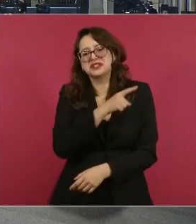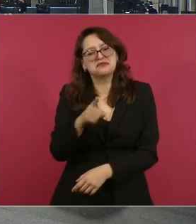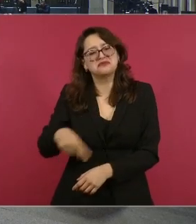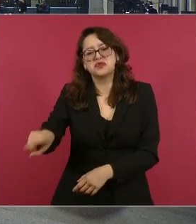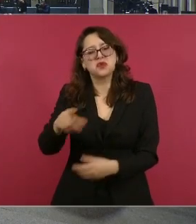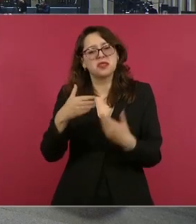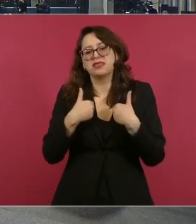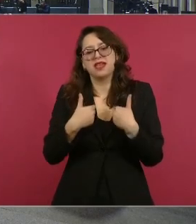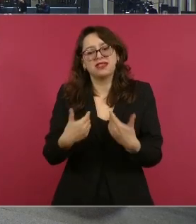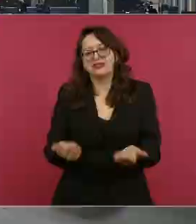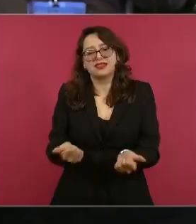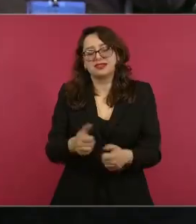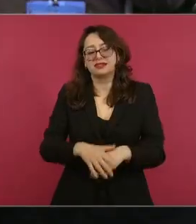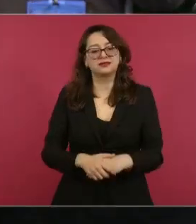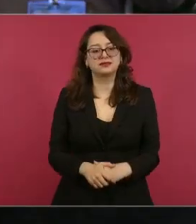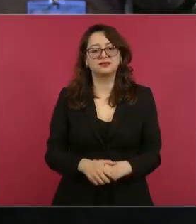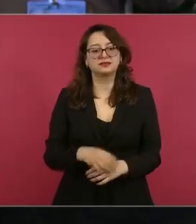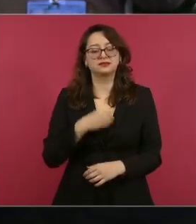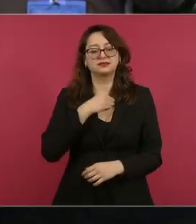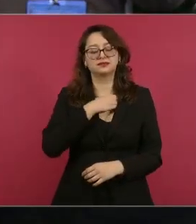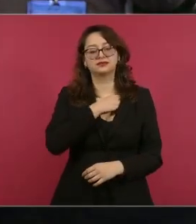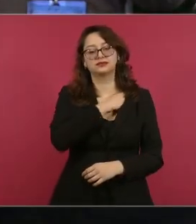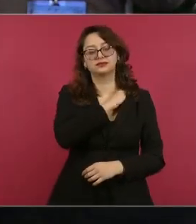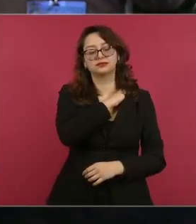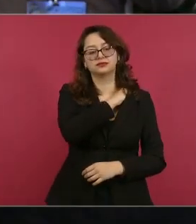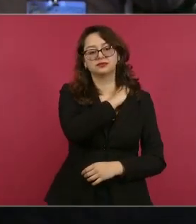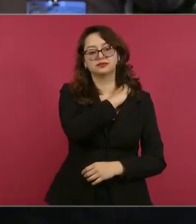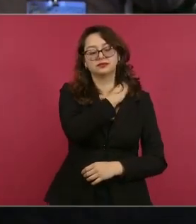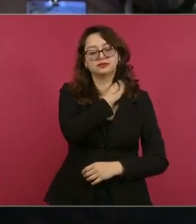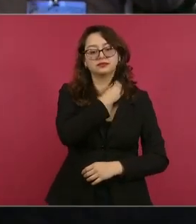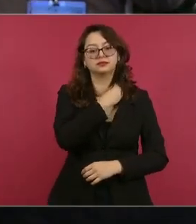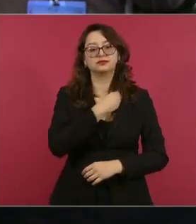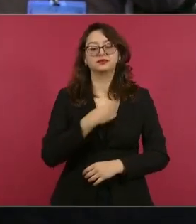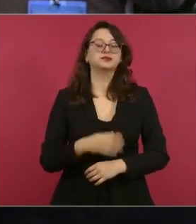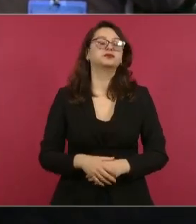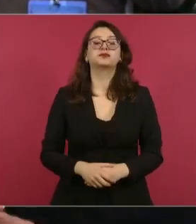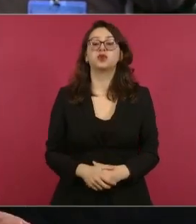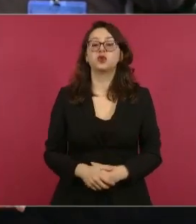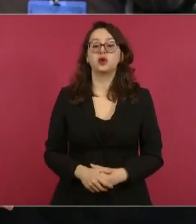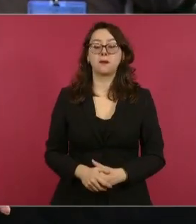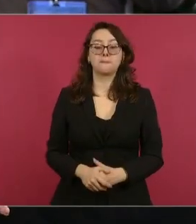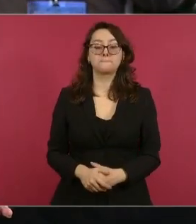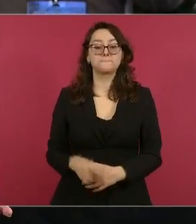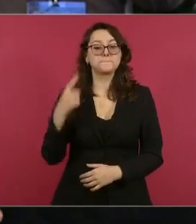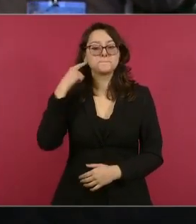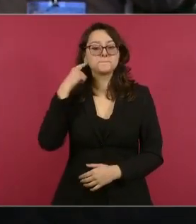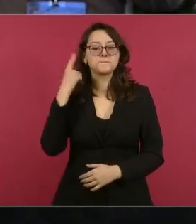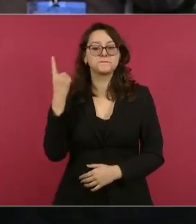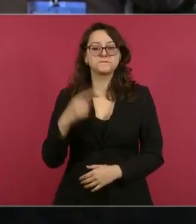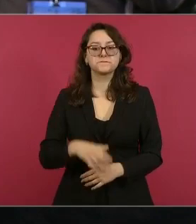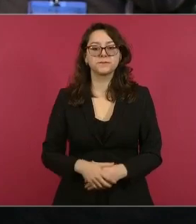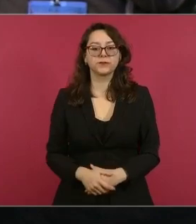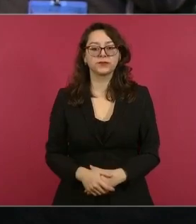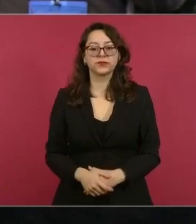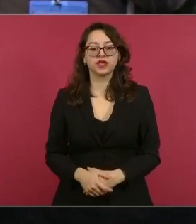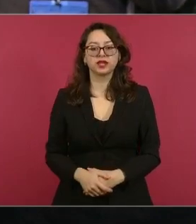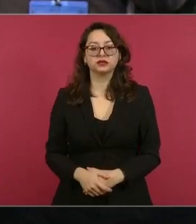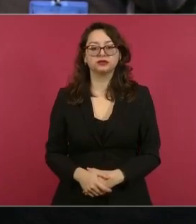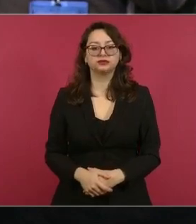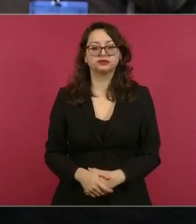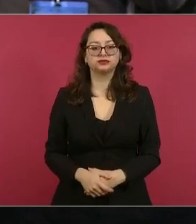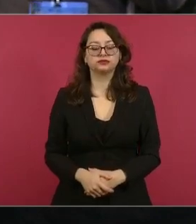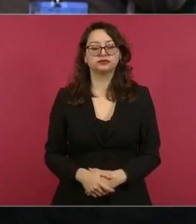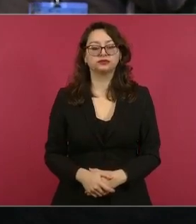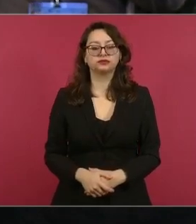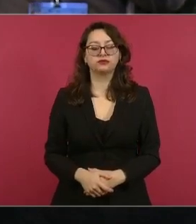Simplemente es el hecho, se dio ok, sí, por aviso por redes sociales. Sí. Pero no todas las personas tienen. Bueno,